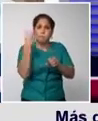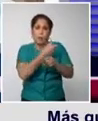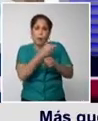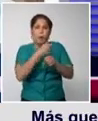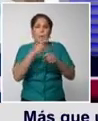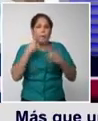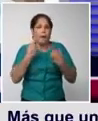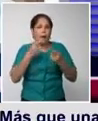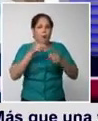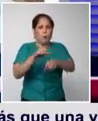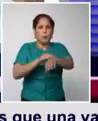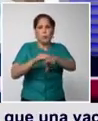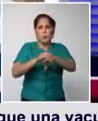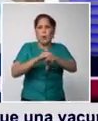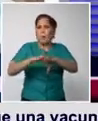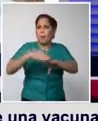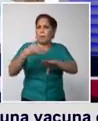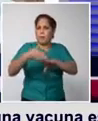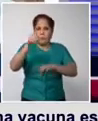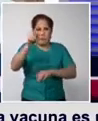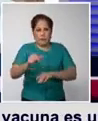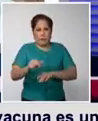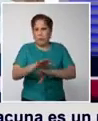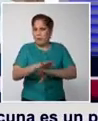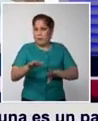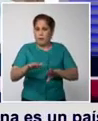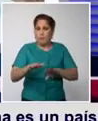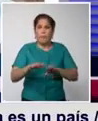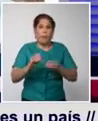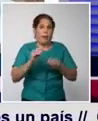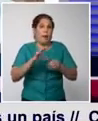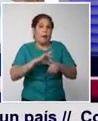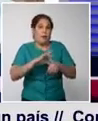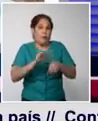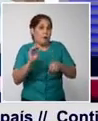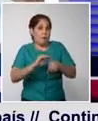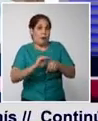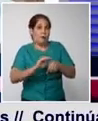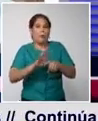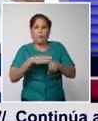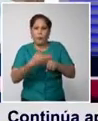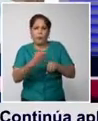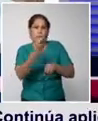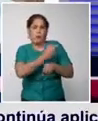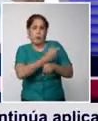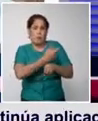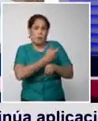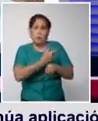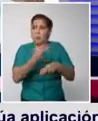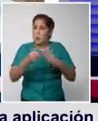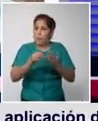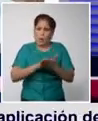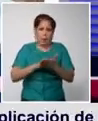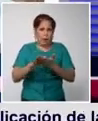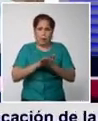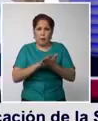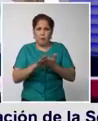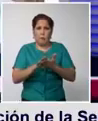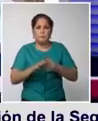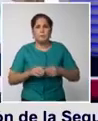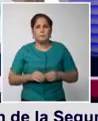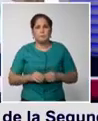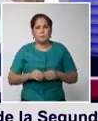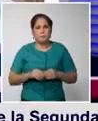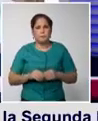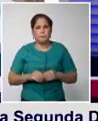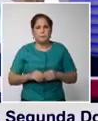para curar después que la persona ya está infectada crónicamente. Por lo tanto, también es una vacuna que se administra después